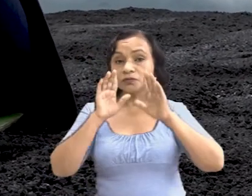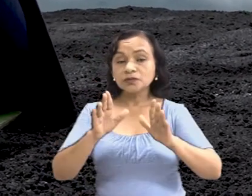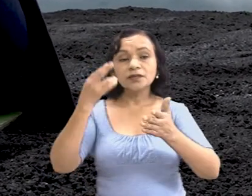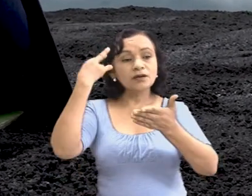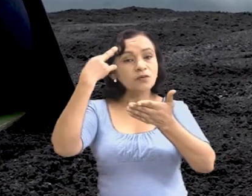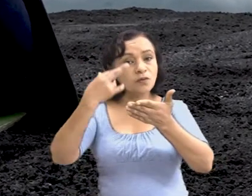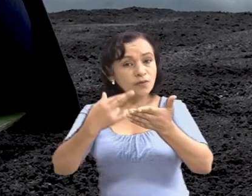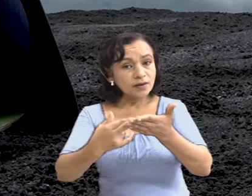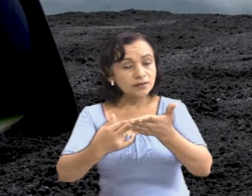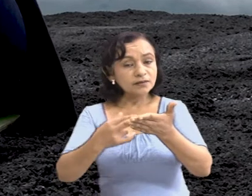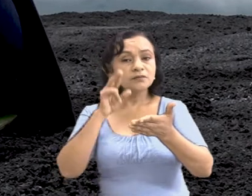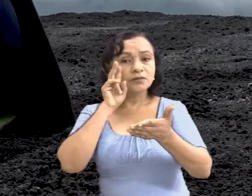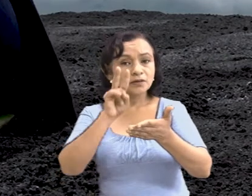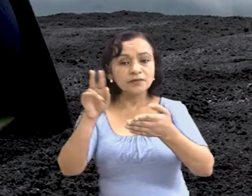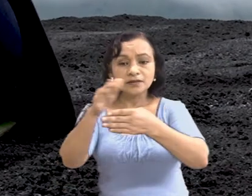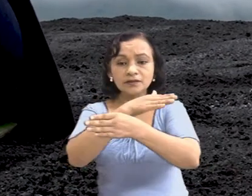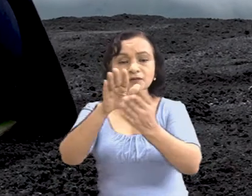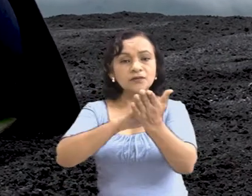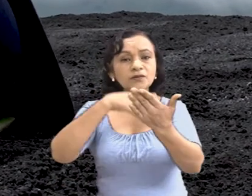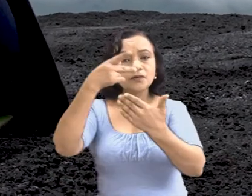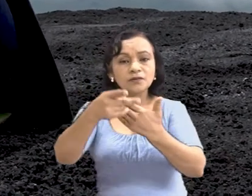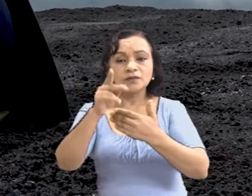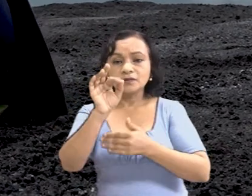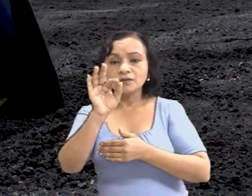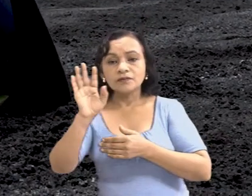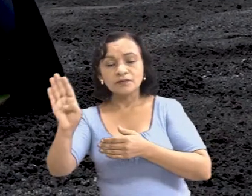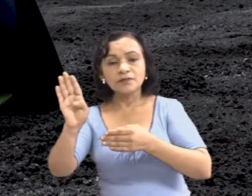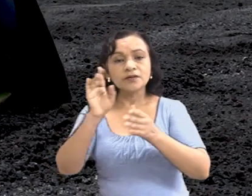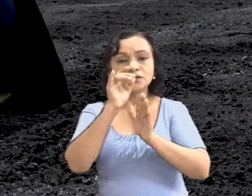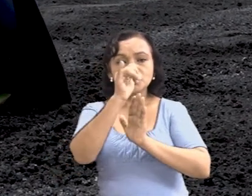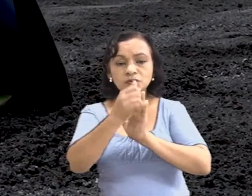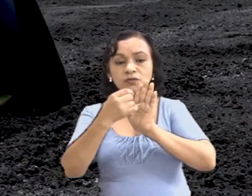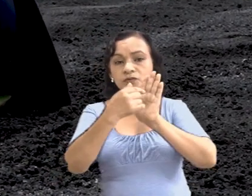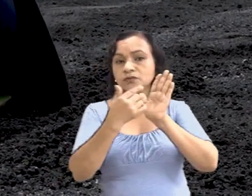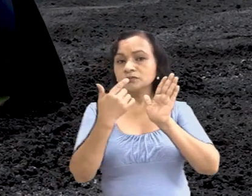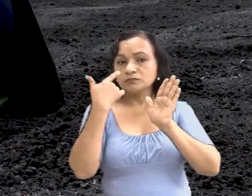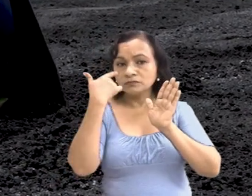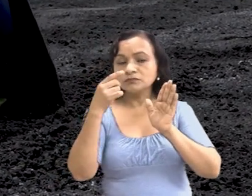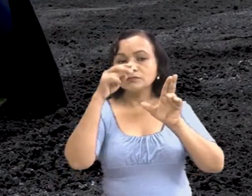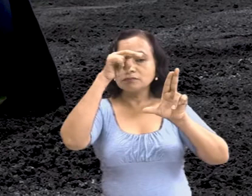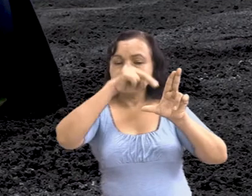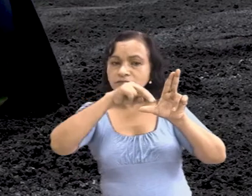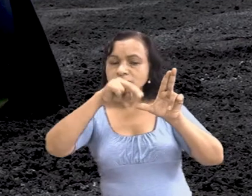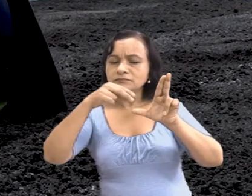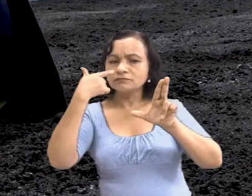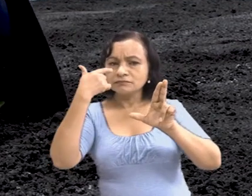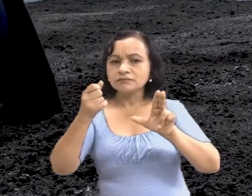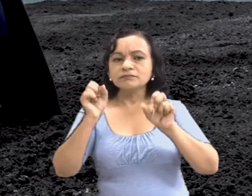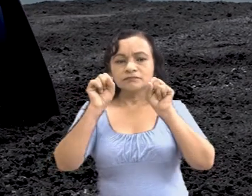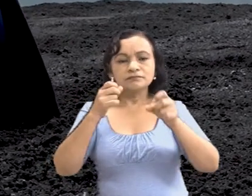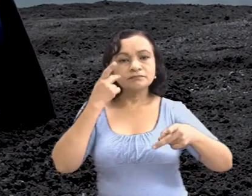sociales y en nuestro canal de YouTube buscándonos como sede SINAPRED. Puede visitar el complejo volcánico Cerro Negro para vivir de esta